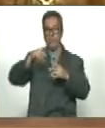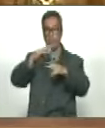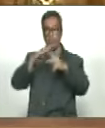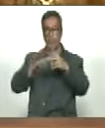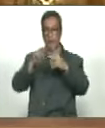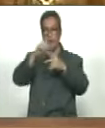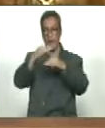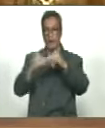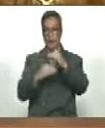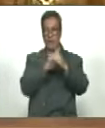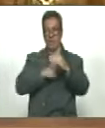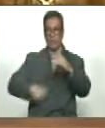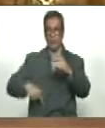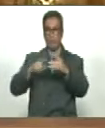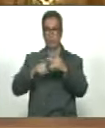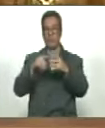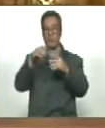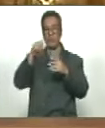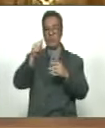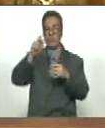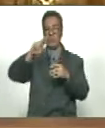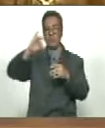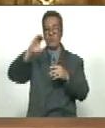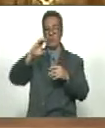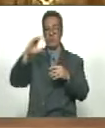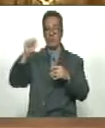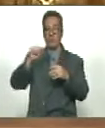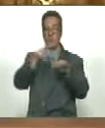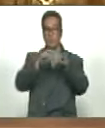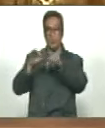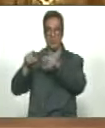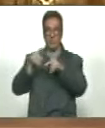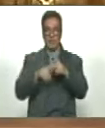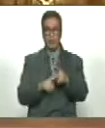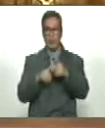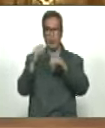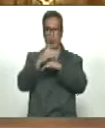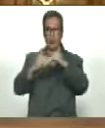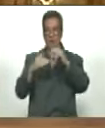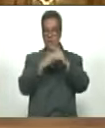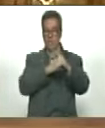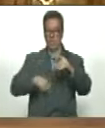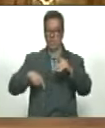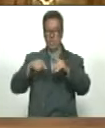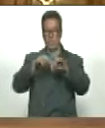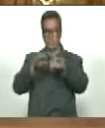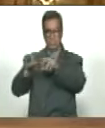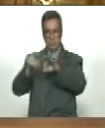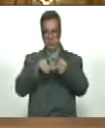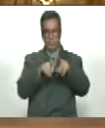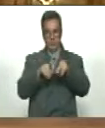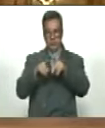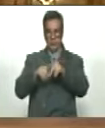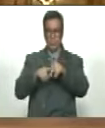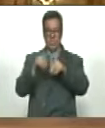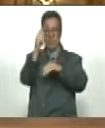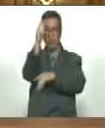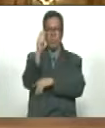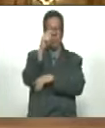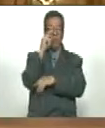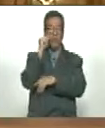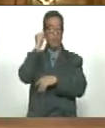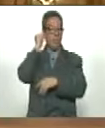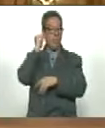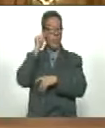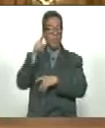segunda vicepresidenta América Pérez, secretaria, subsecretario, distinguidos diputados y